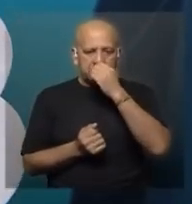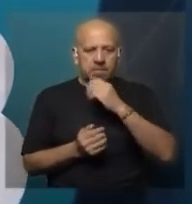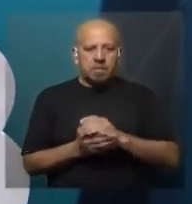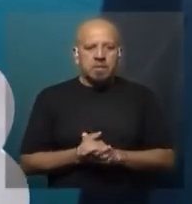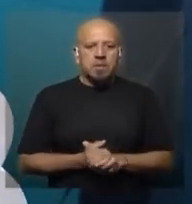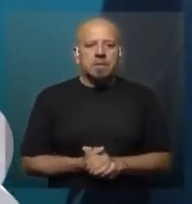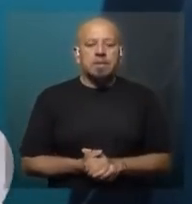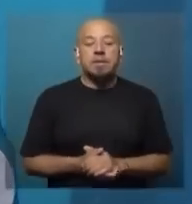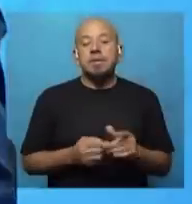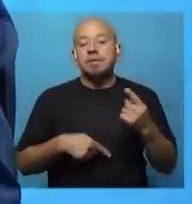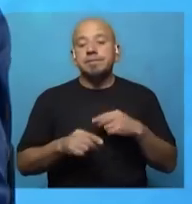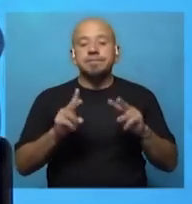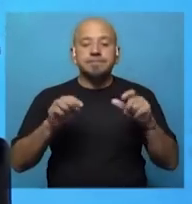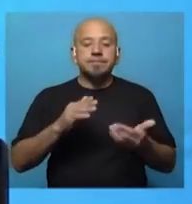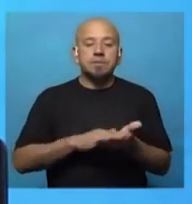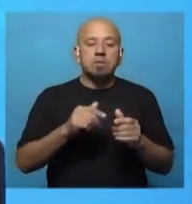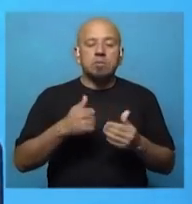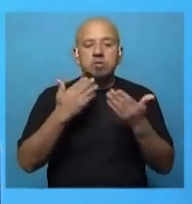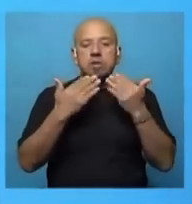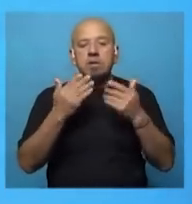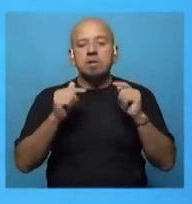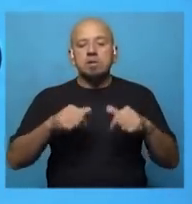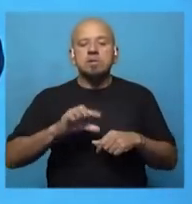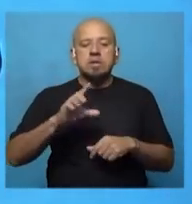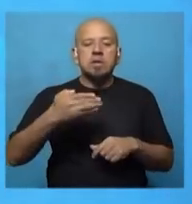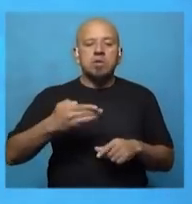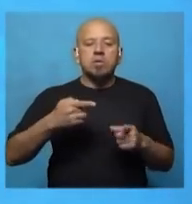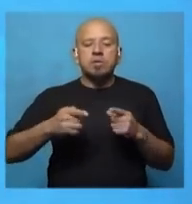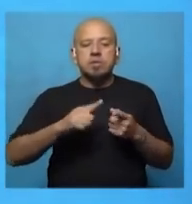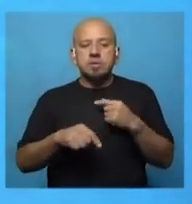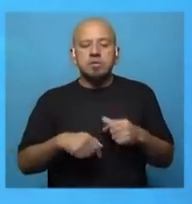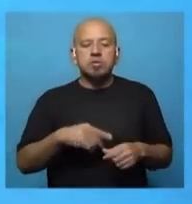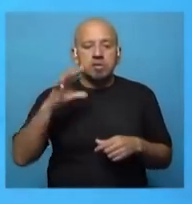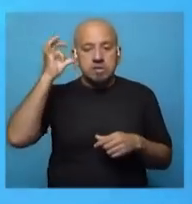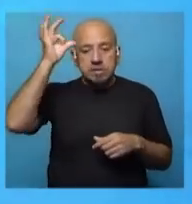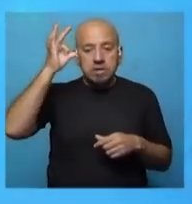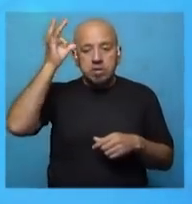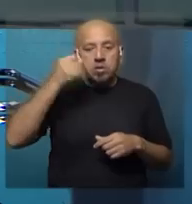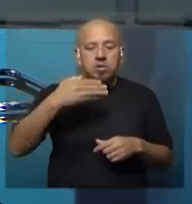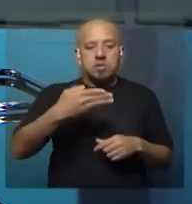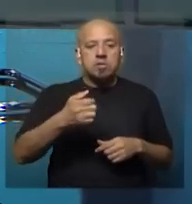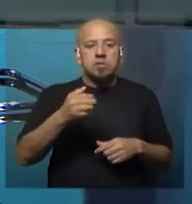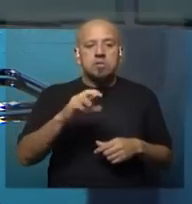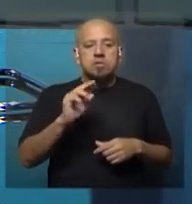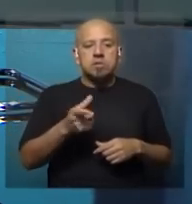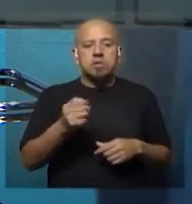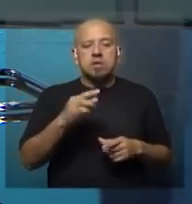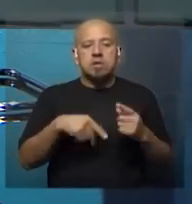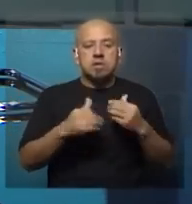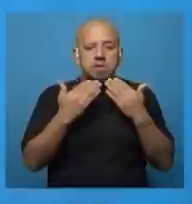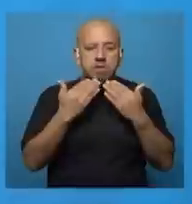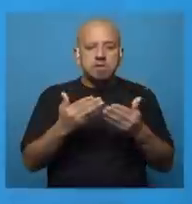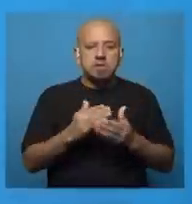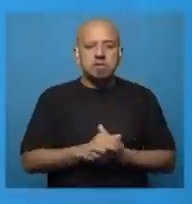y unos cuantos temas estaremos hablando de esta noche aquí en vivo en lado en la pantalla de TV ciudad con el senador Mario Vergara senador Vergara Gracias por acompañarnos bienvenido